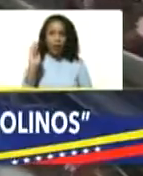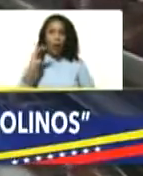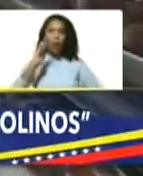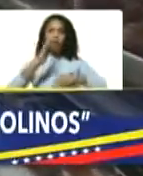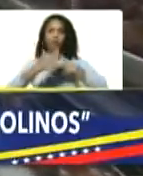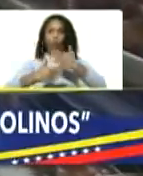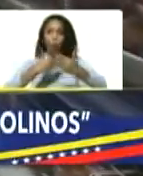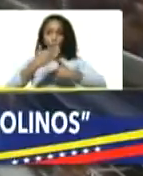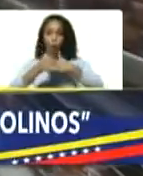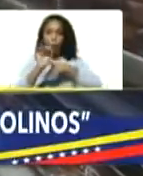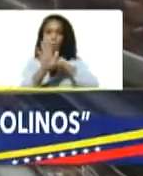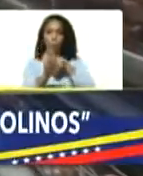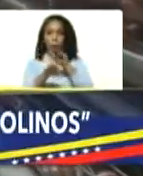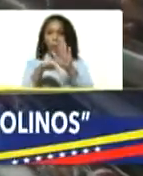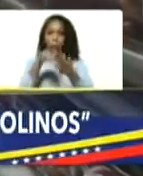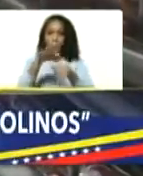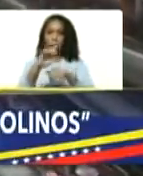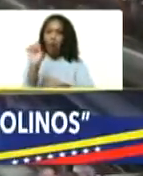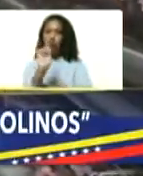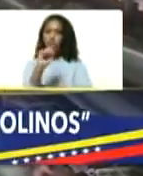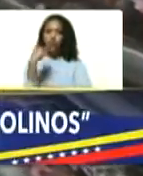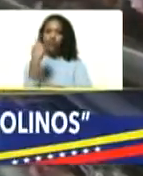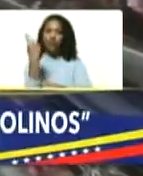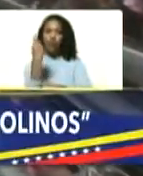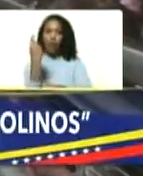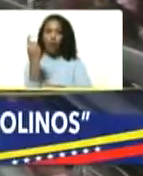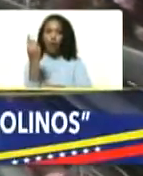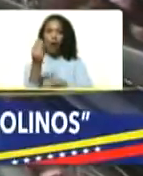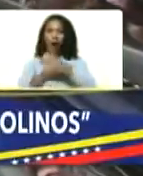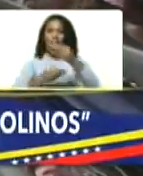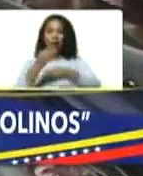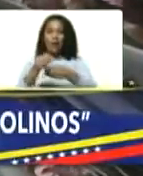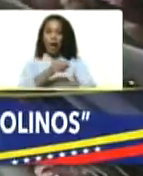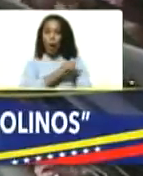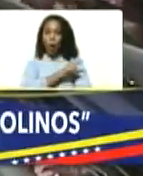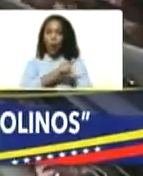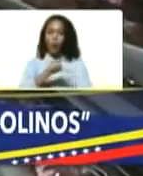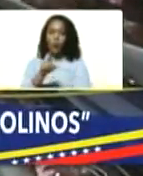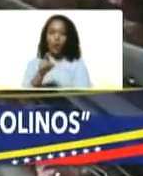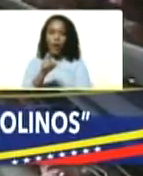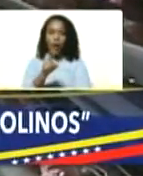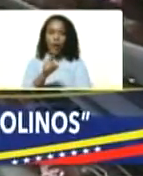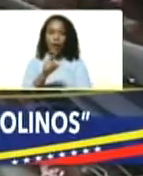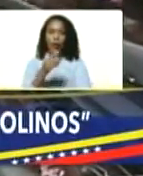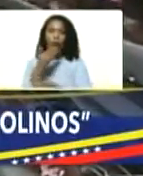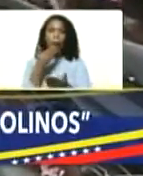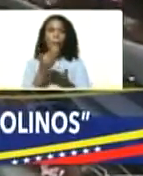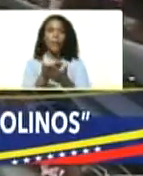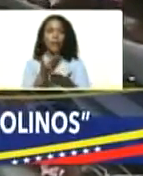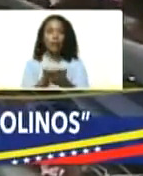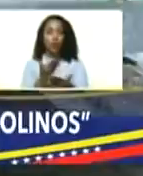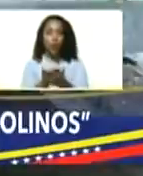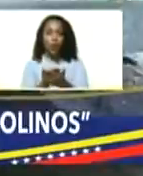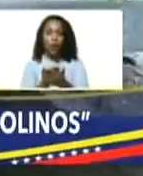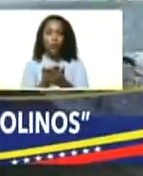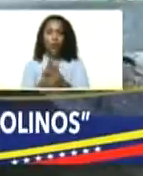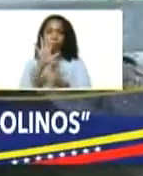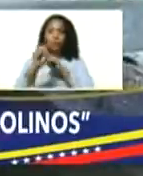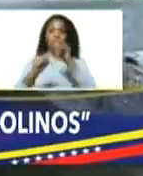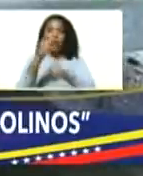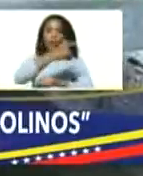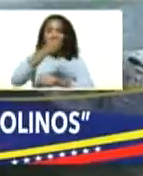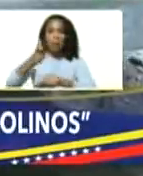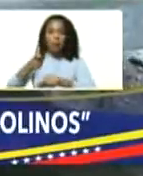adelante para no solo suministrar y cumplir con las demandas del consumo nacional